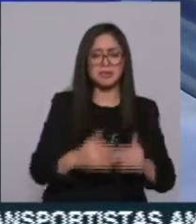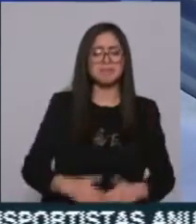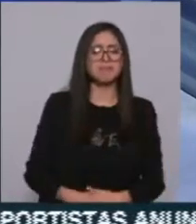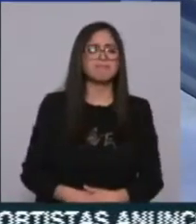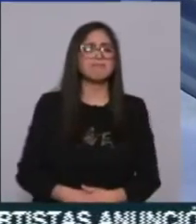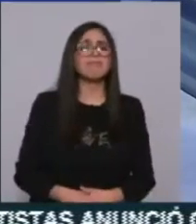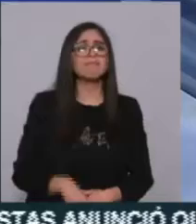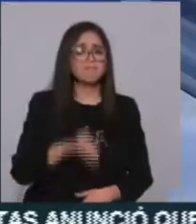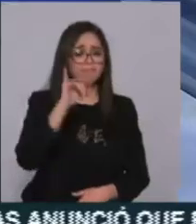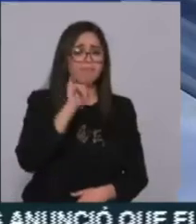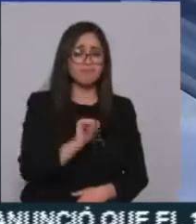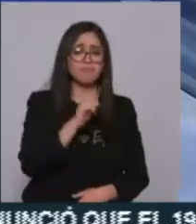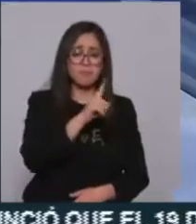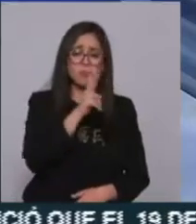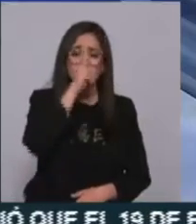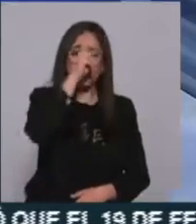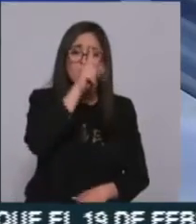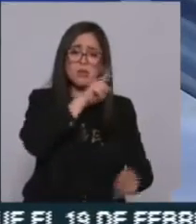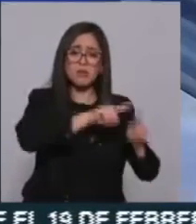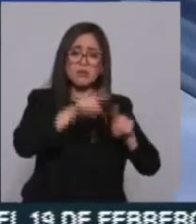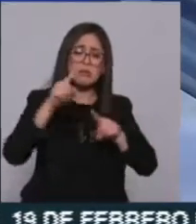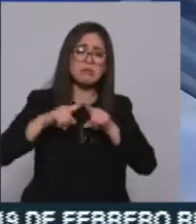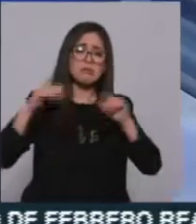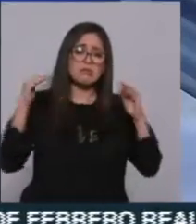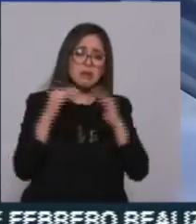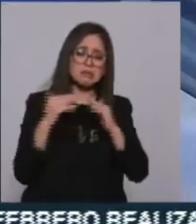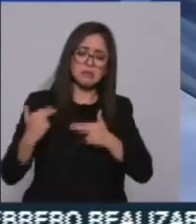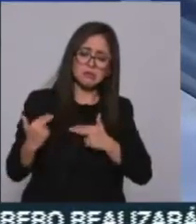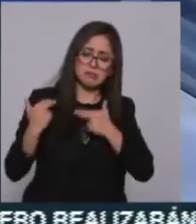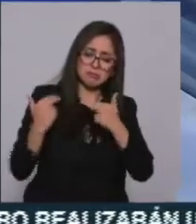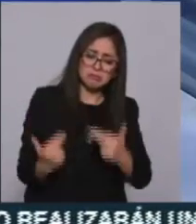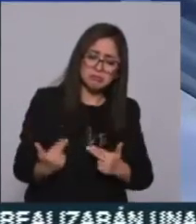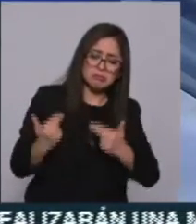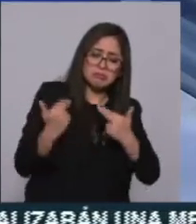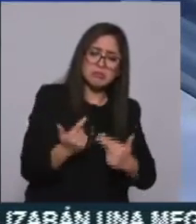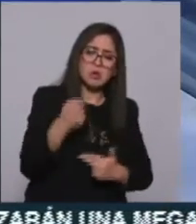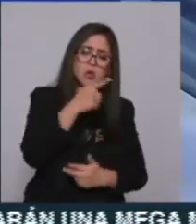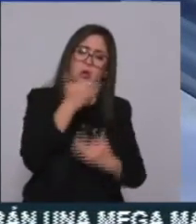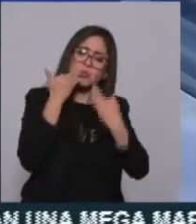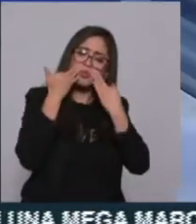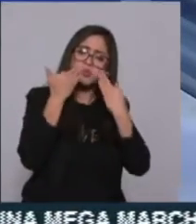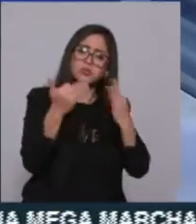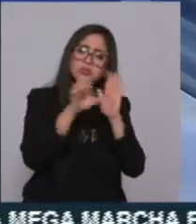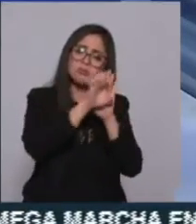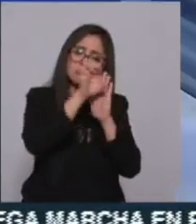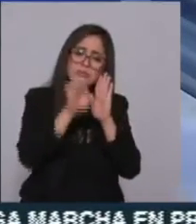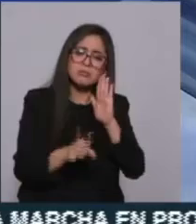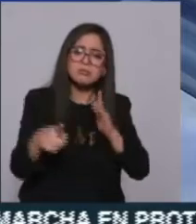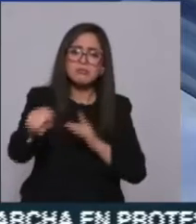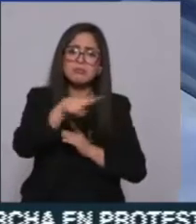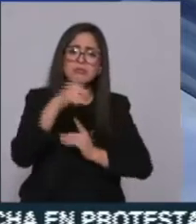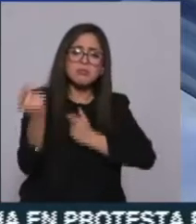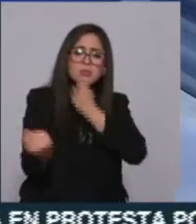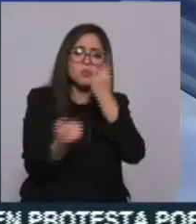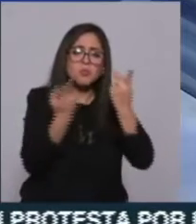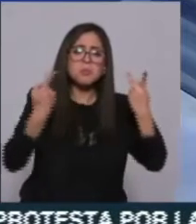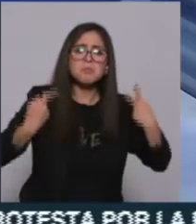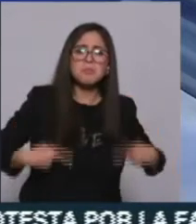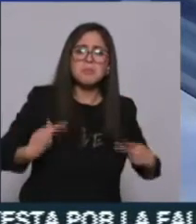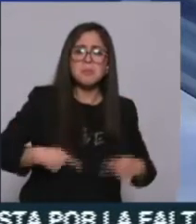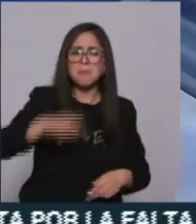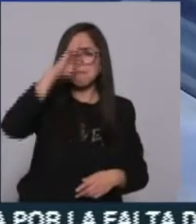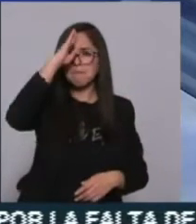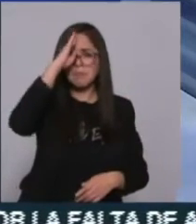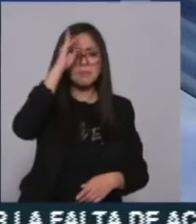incluso cultural que se pasa de generación en generación a través del ejemplo. Y bueno, luego los ciudadanos esperamos que nuestras autoridades lo resuelvan